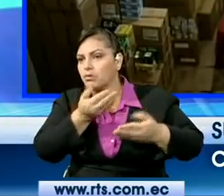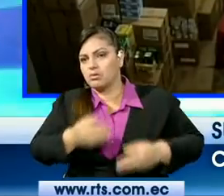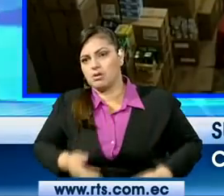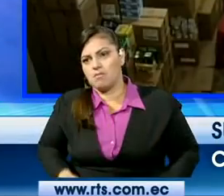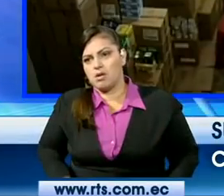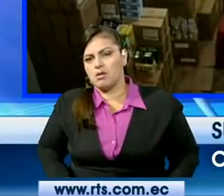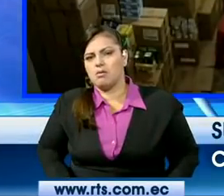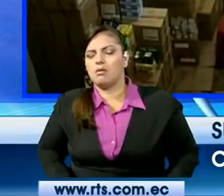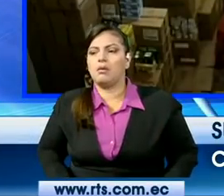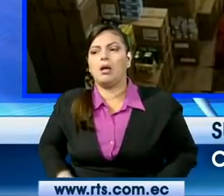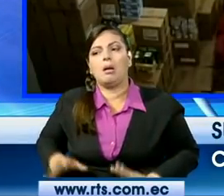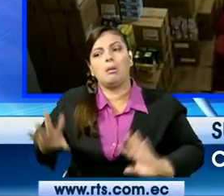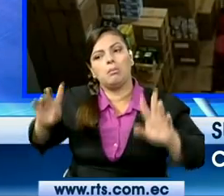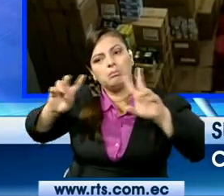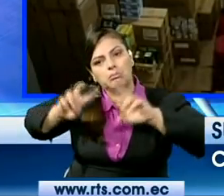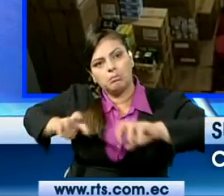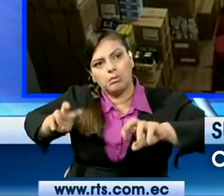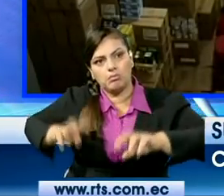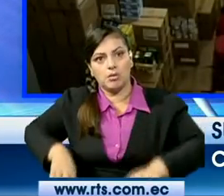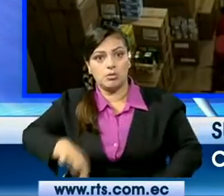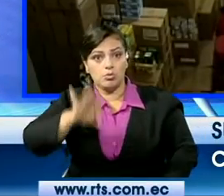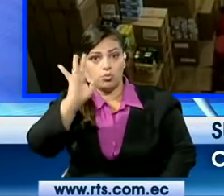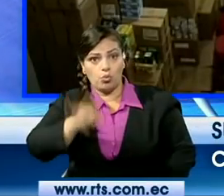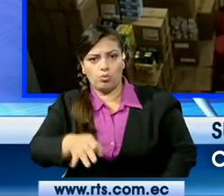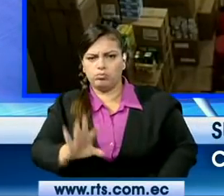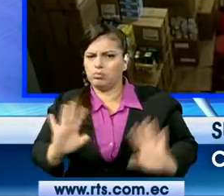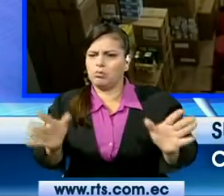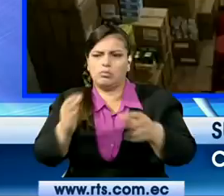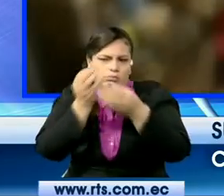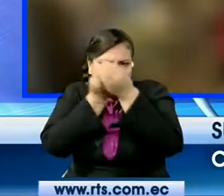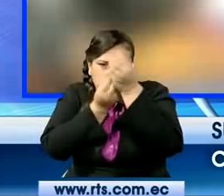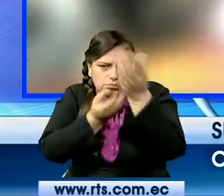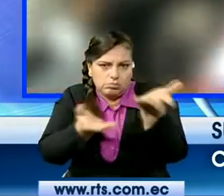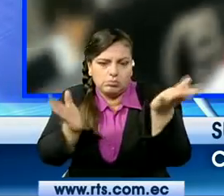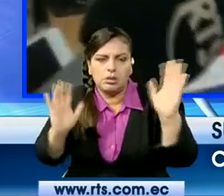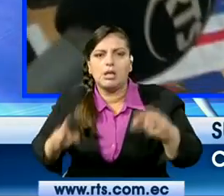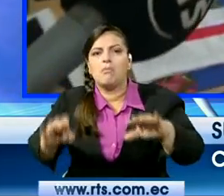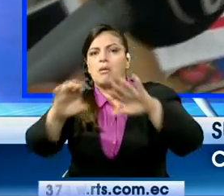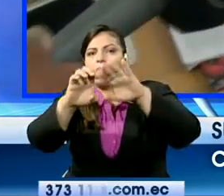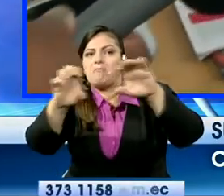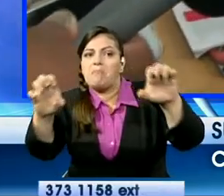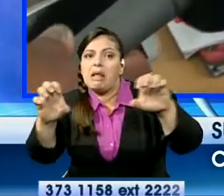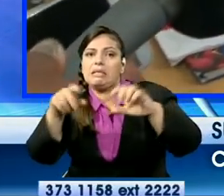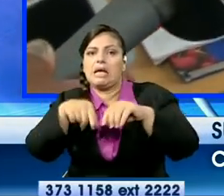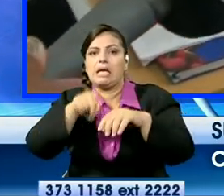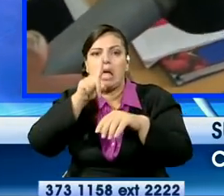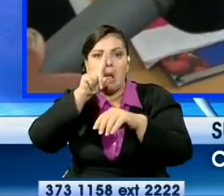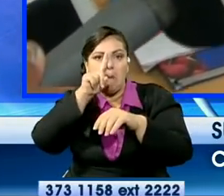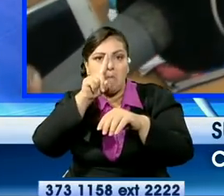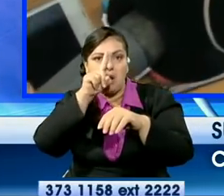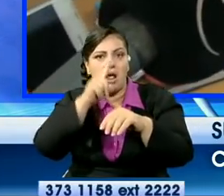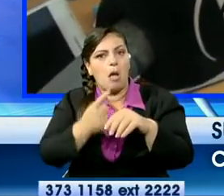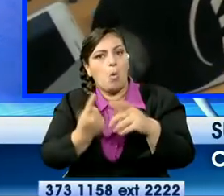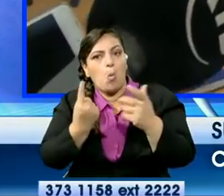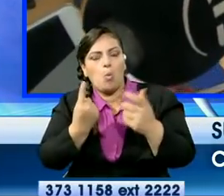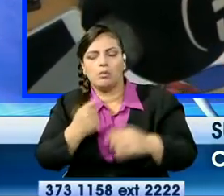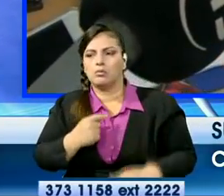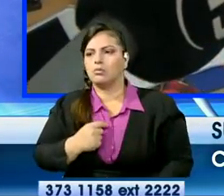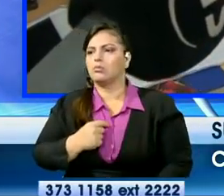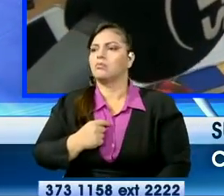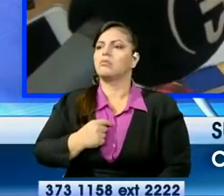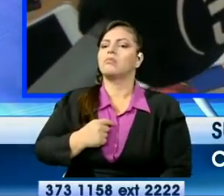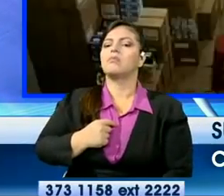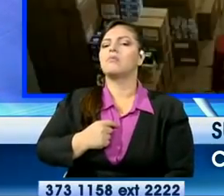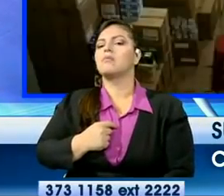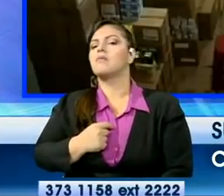se sabe, mira, no estamos diciendo que así sea exactamente, pero hay que investigar ir descartando, revisando, viendo si no